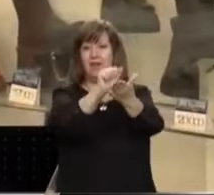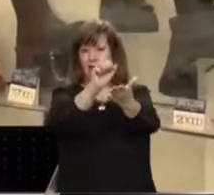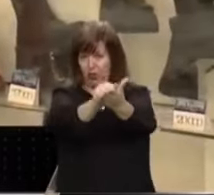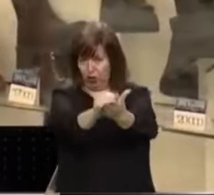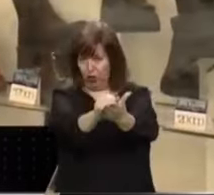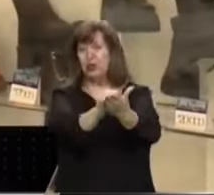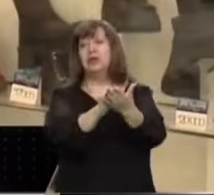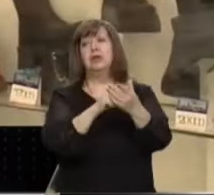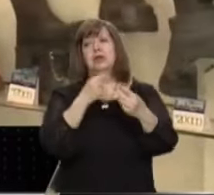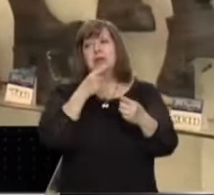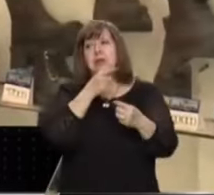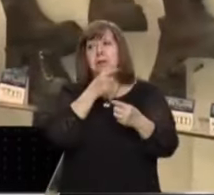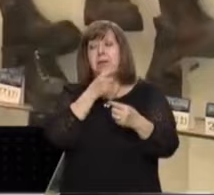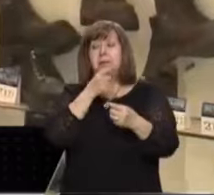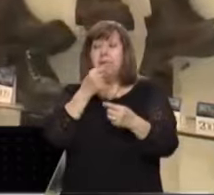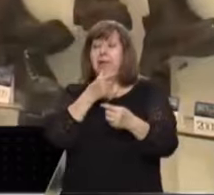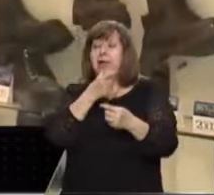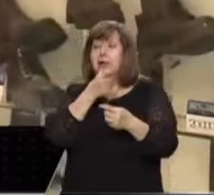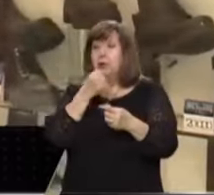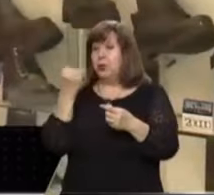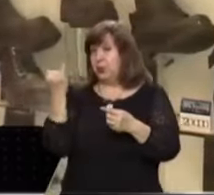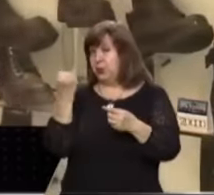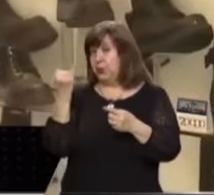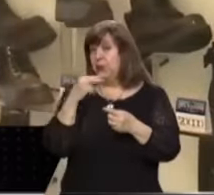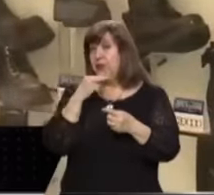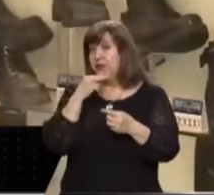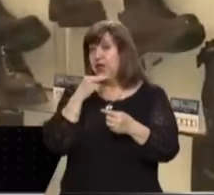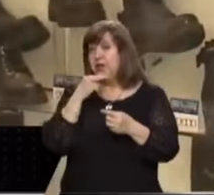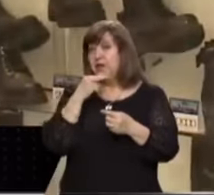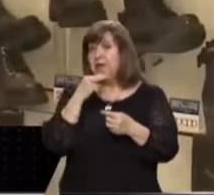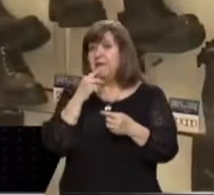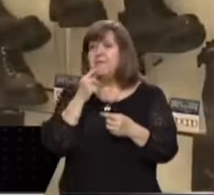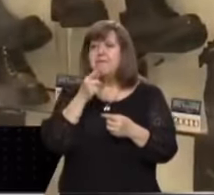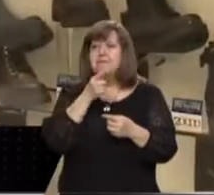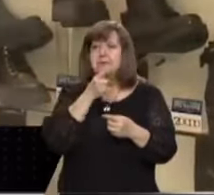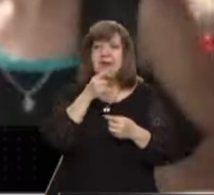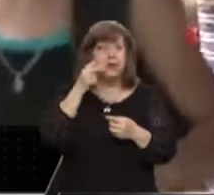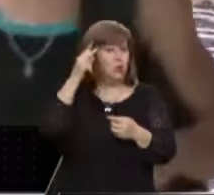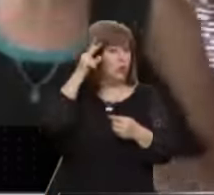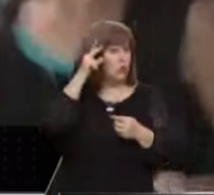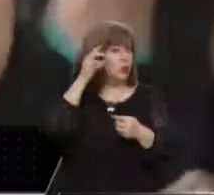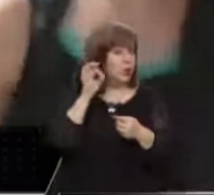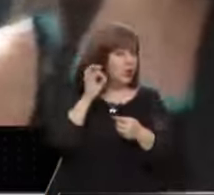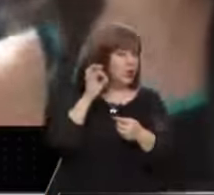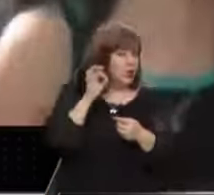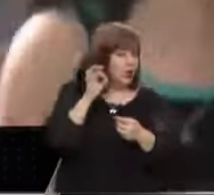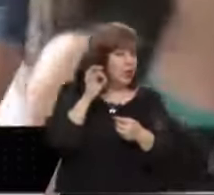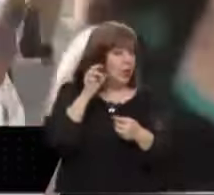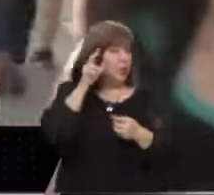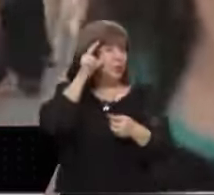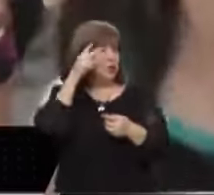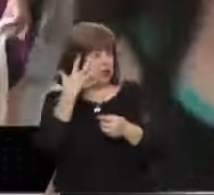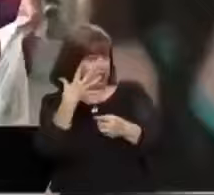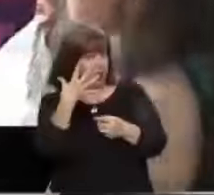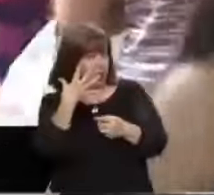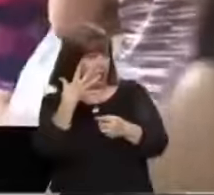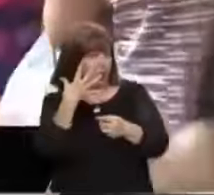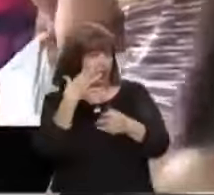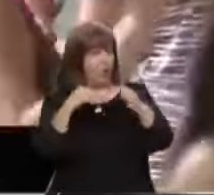día jueves o viernes llegue la ocupación hotelera a un 80% U